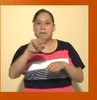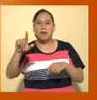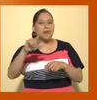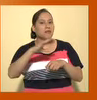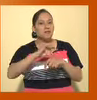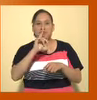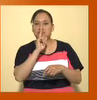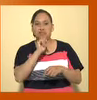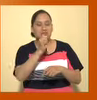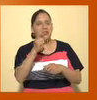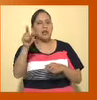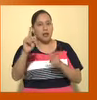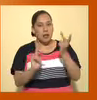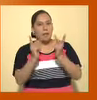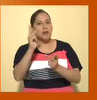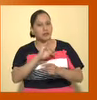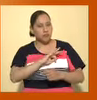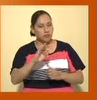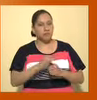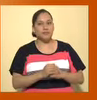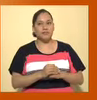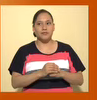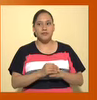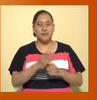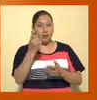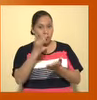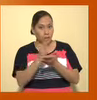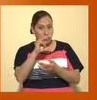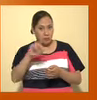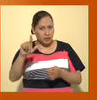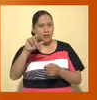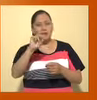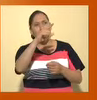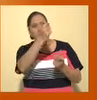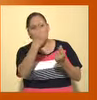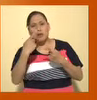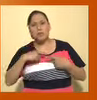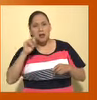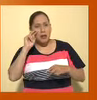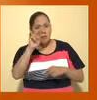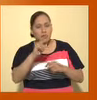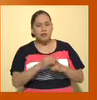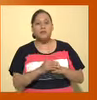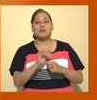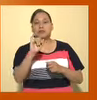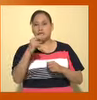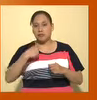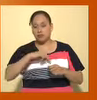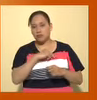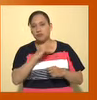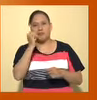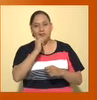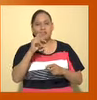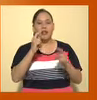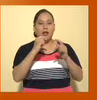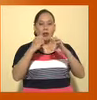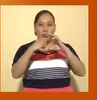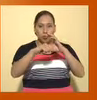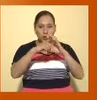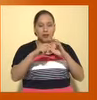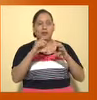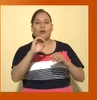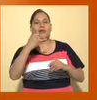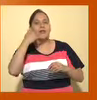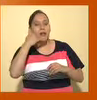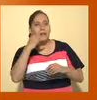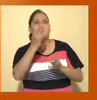Entonces, bueno, sí darles alternativa. Y no nada más a Miguel, a todas las personas que nos ven, porque sí, hemos tenido, pues, Twitter, o sea,